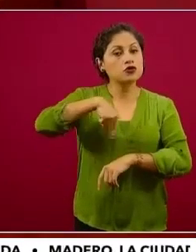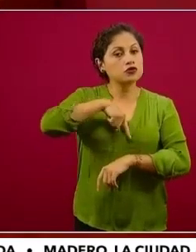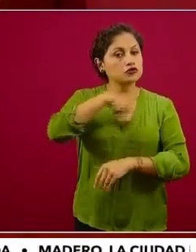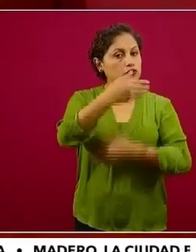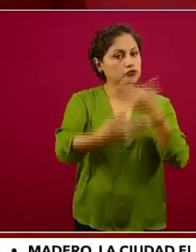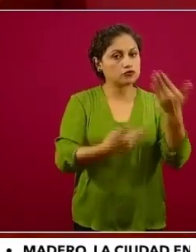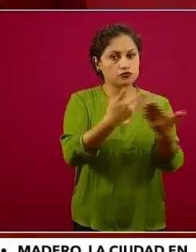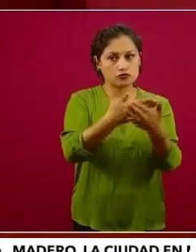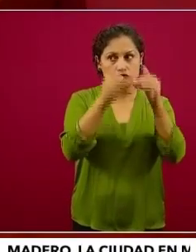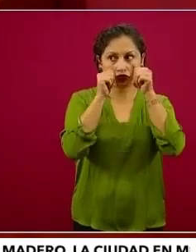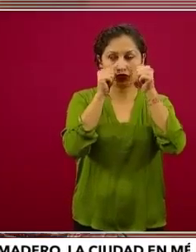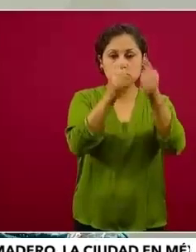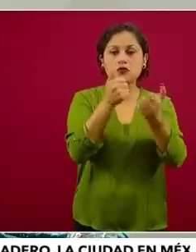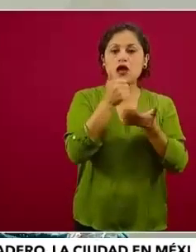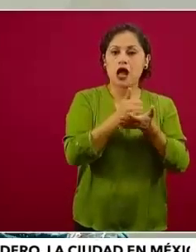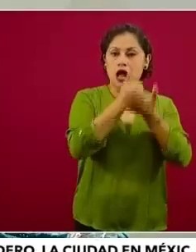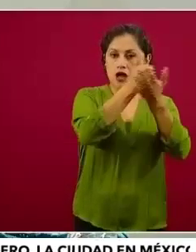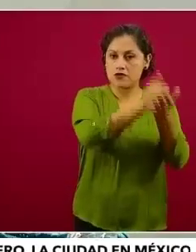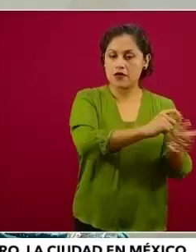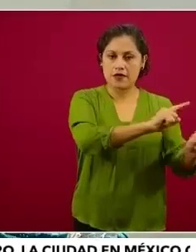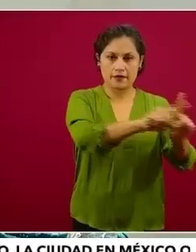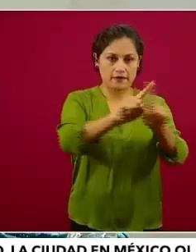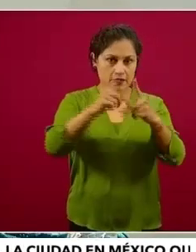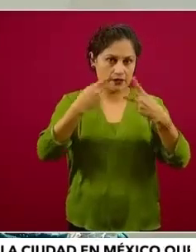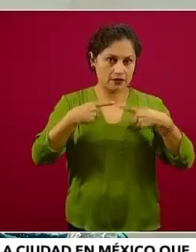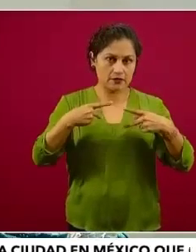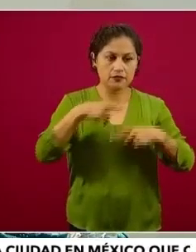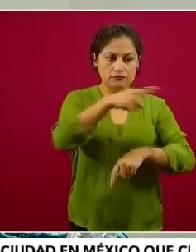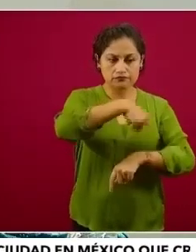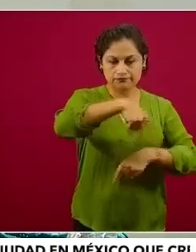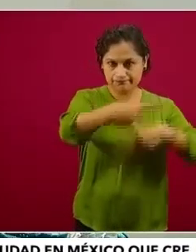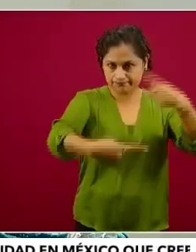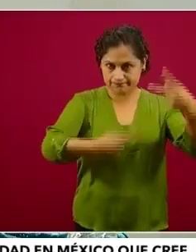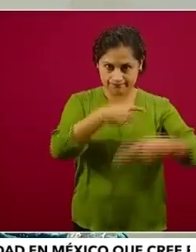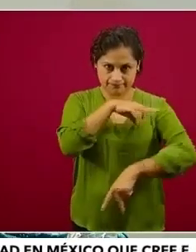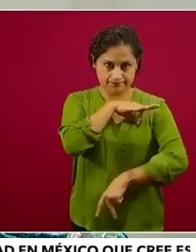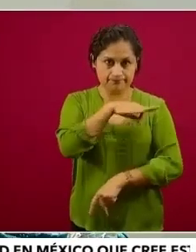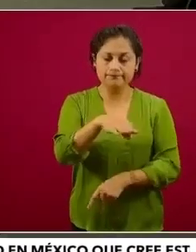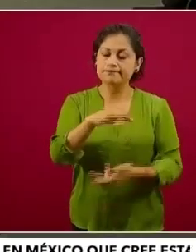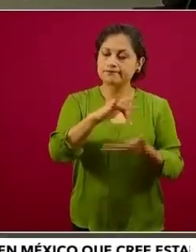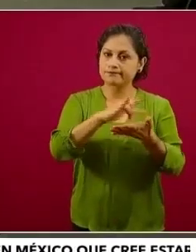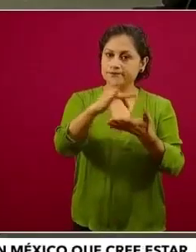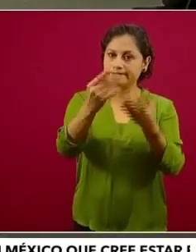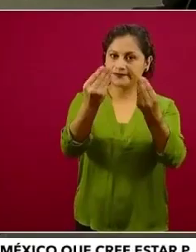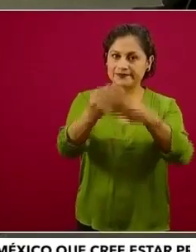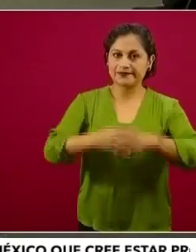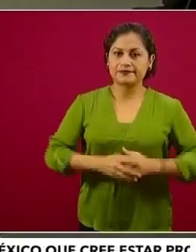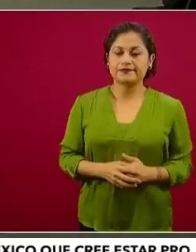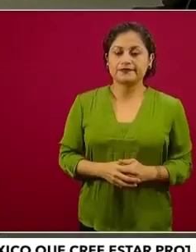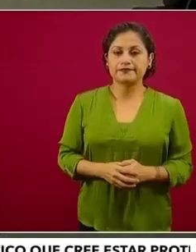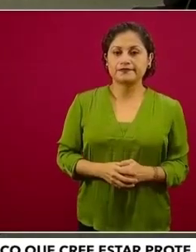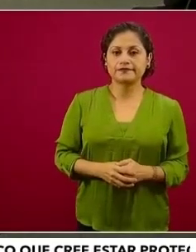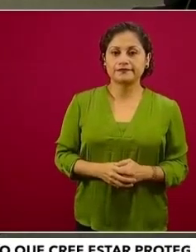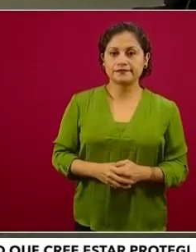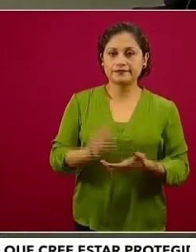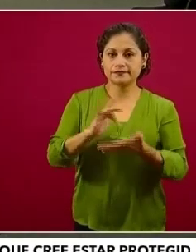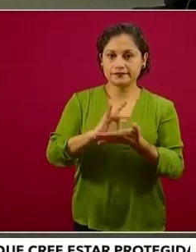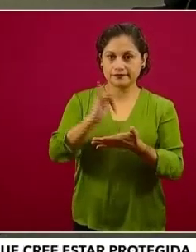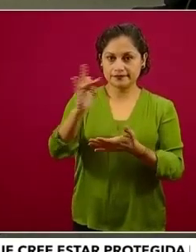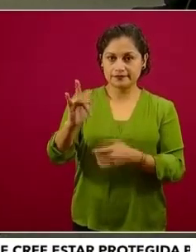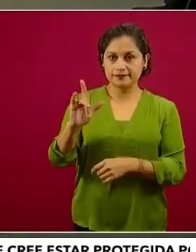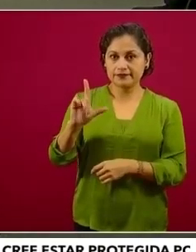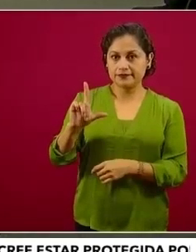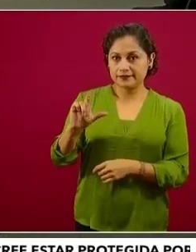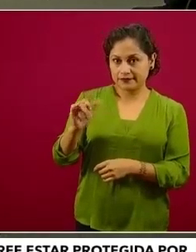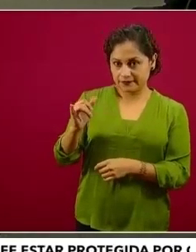los usuarios, a la población, a la ciudadanía. Muchas gracias. Muchas gracias, Leila Acosta